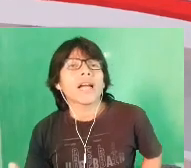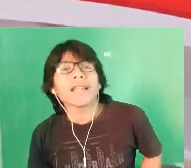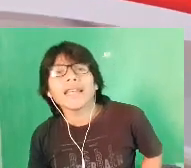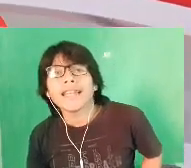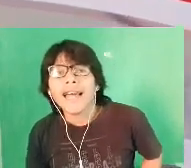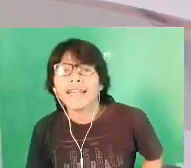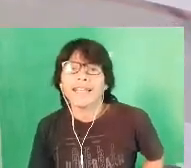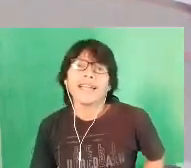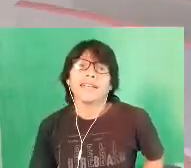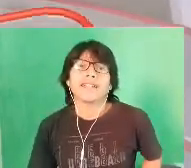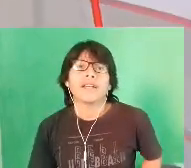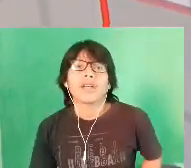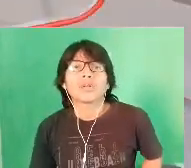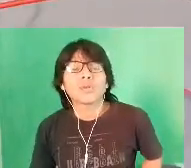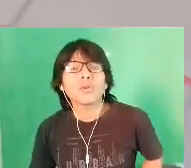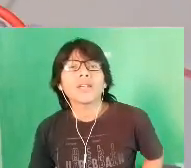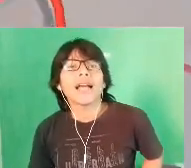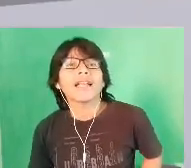porque